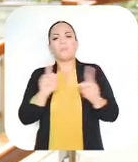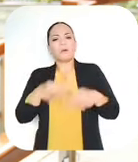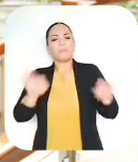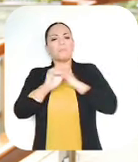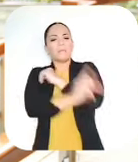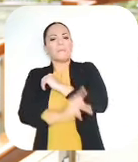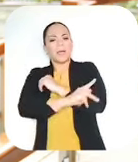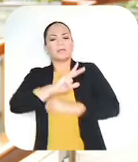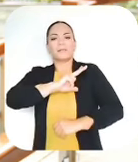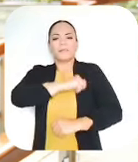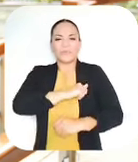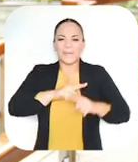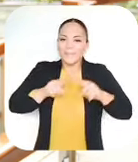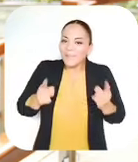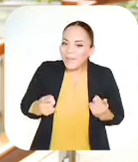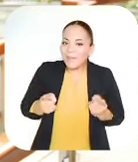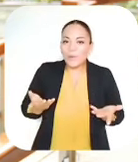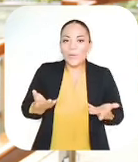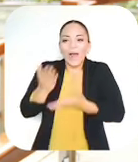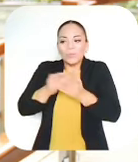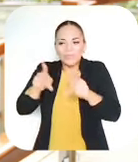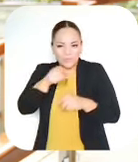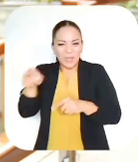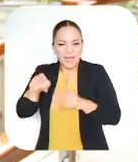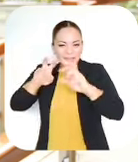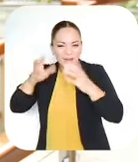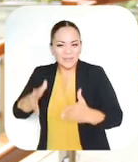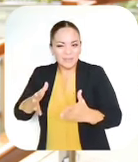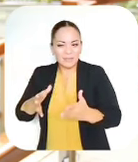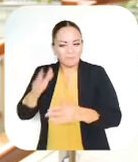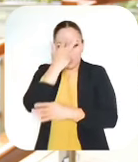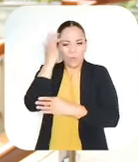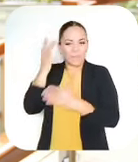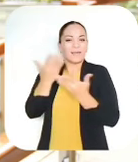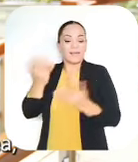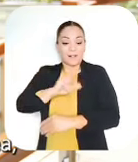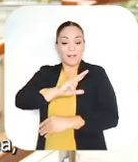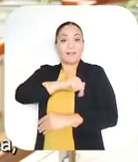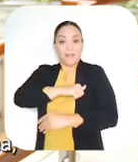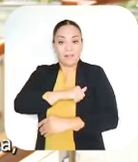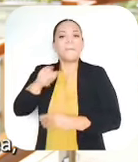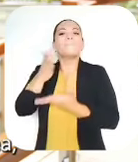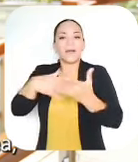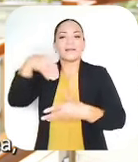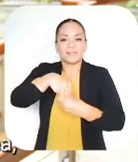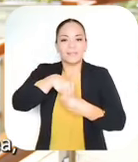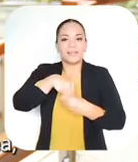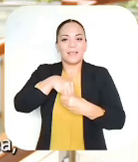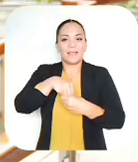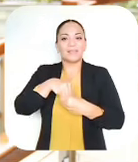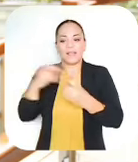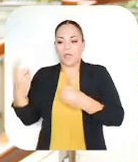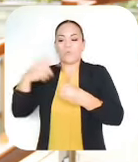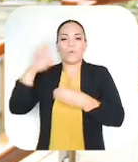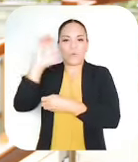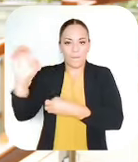importante. Lamentablemente, los analistas que dicen esto olvidan que Letonia es parte de la Unión Europea,